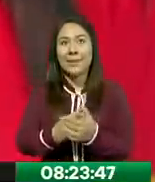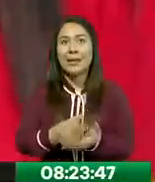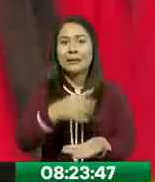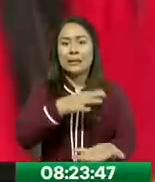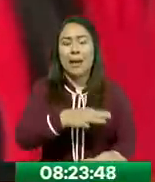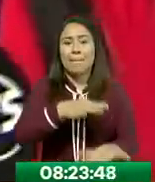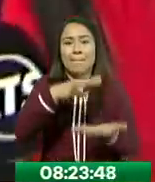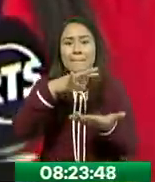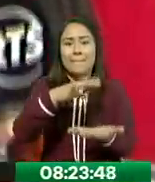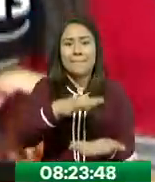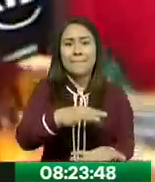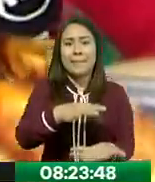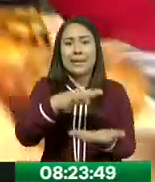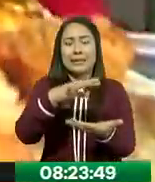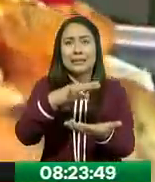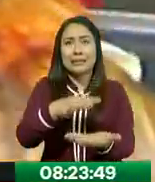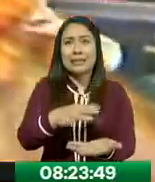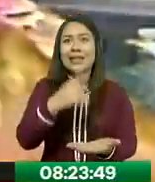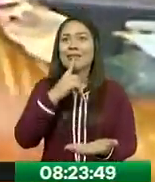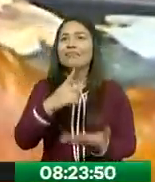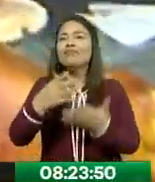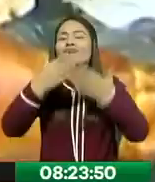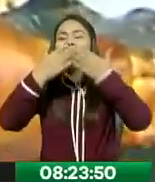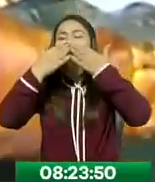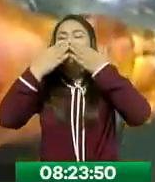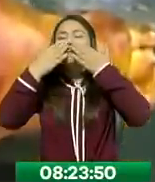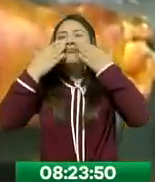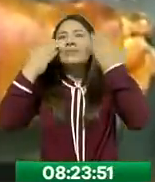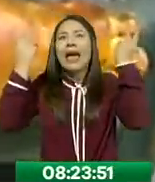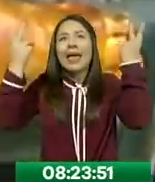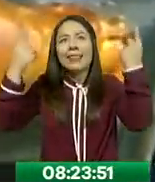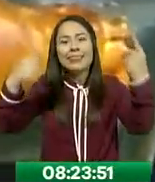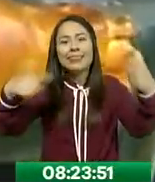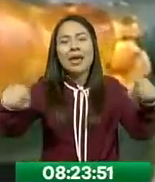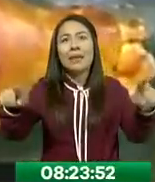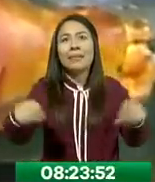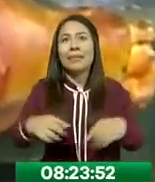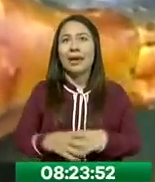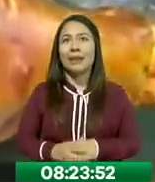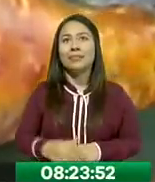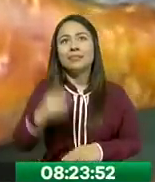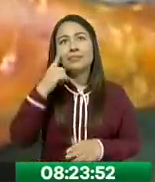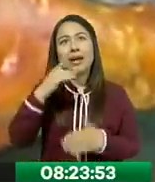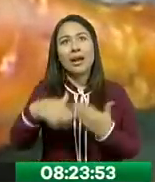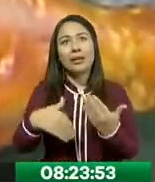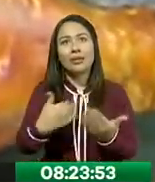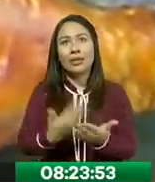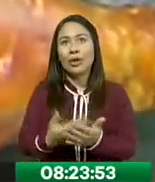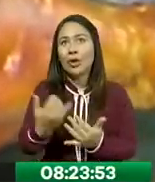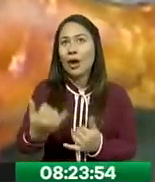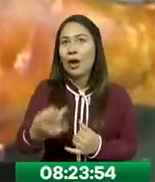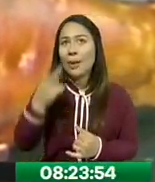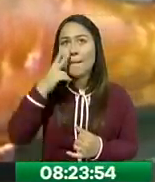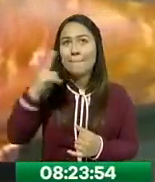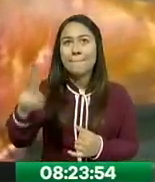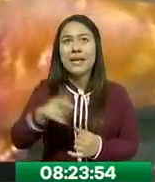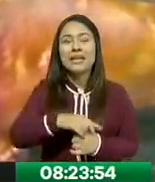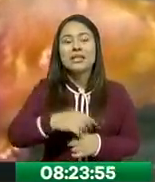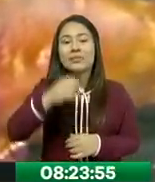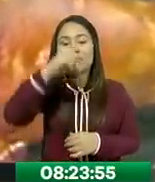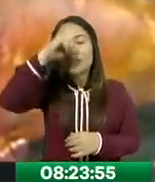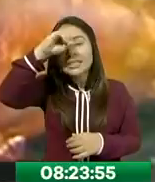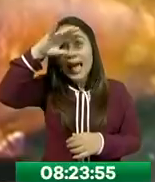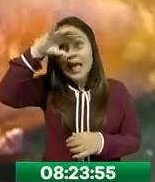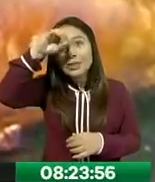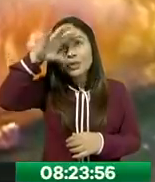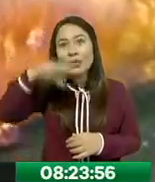pesa definitivamente, ya huele a Navidad, ya huele a piernita. Y por supuesto, los locales de venta de pierna de chancho y de